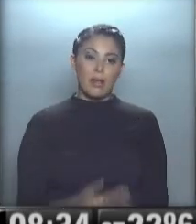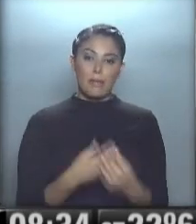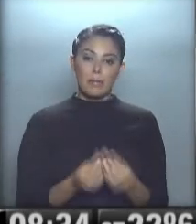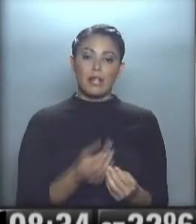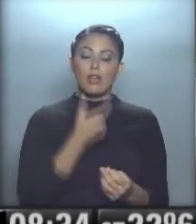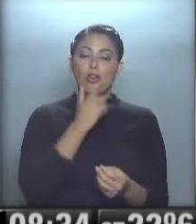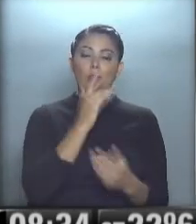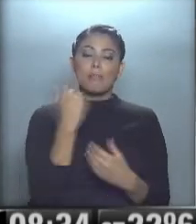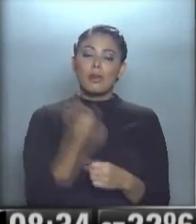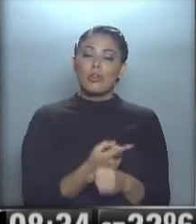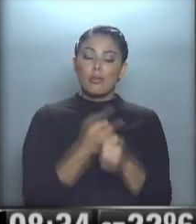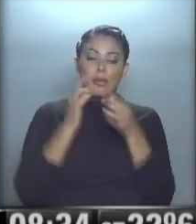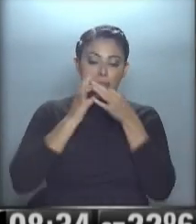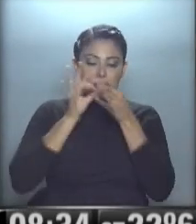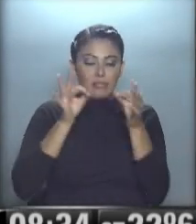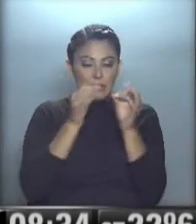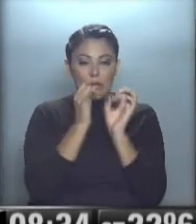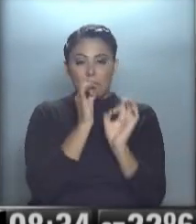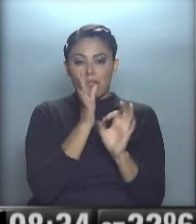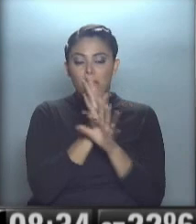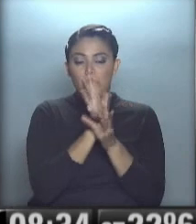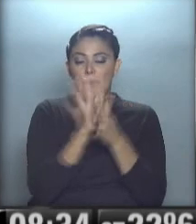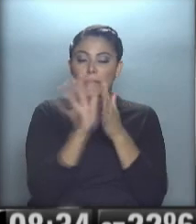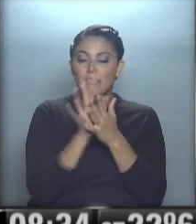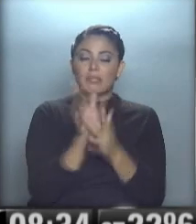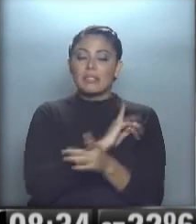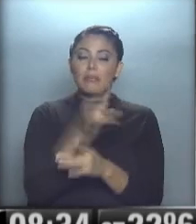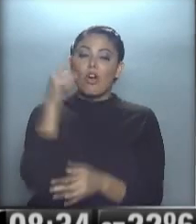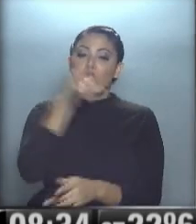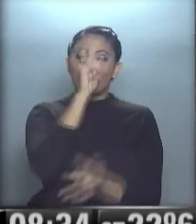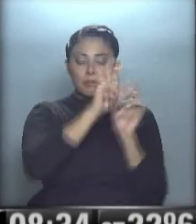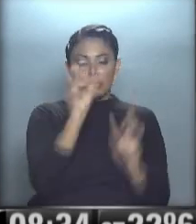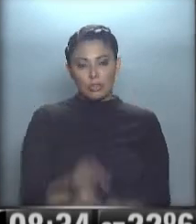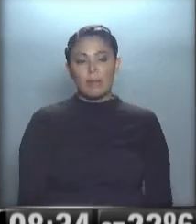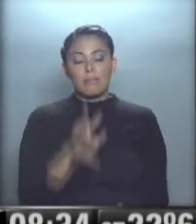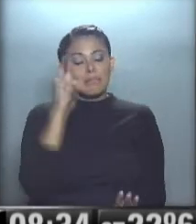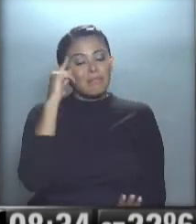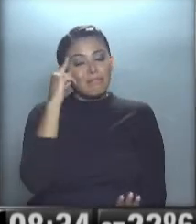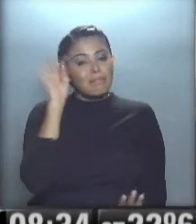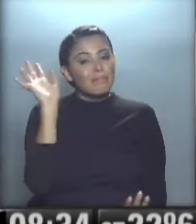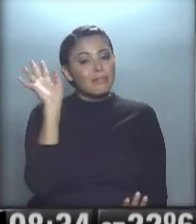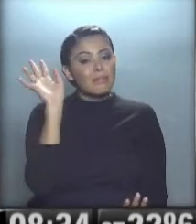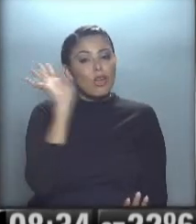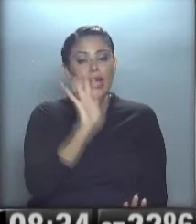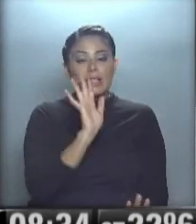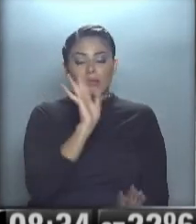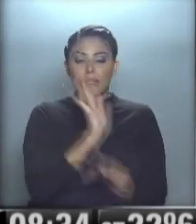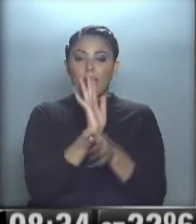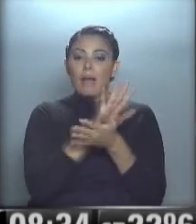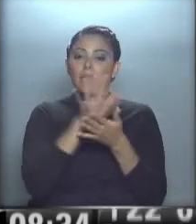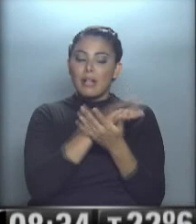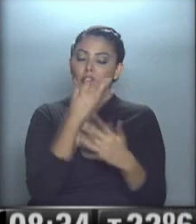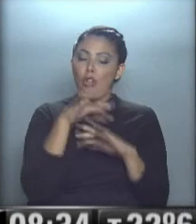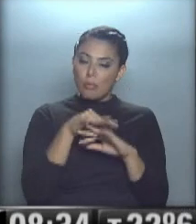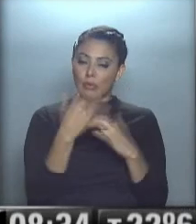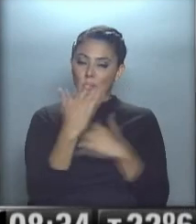frases infundadas ni afectar la credibilidad ni tampoco la honorabilidad de las personas. Creo que esa es una base de compromiso